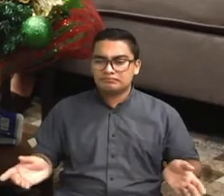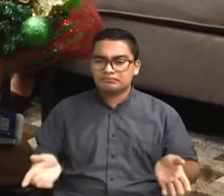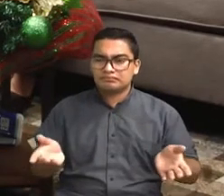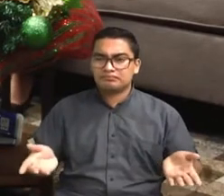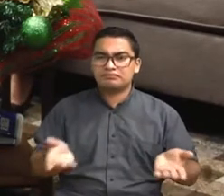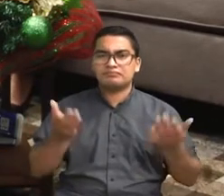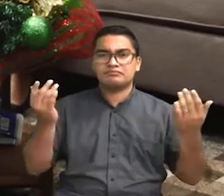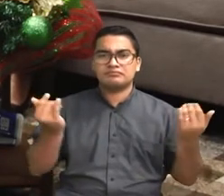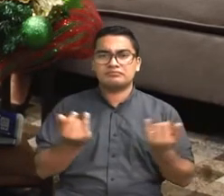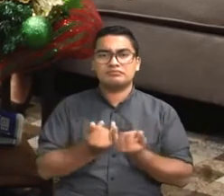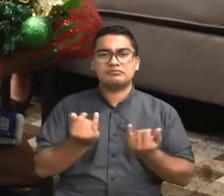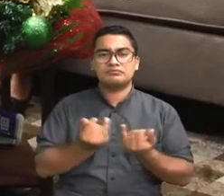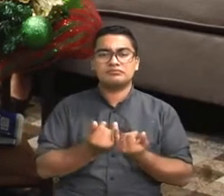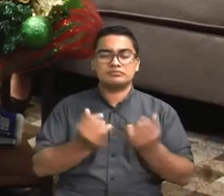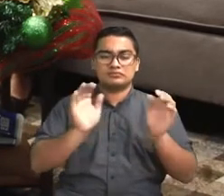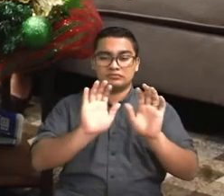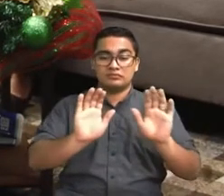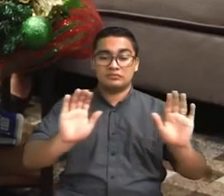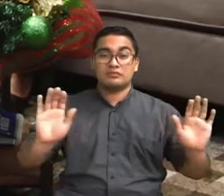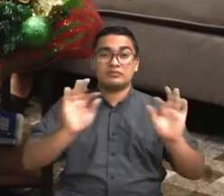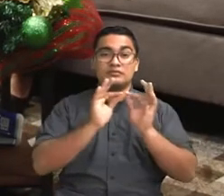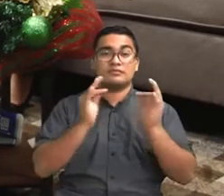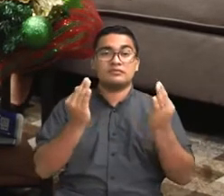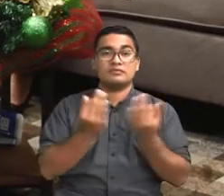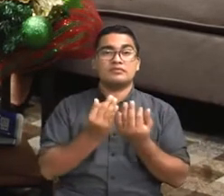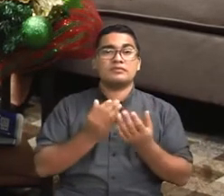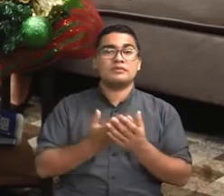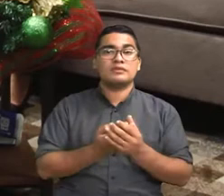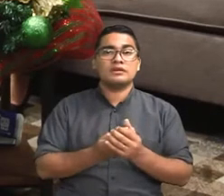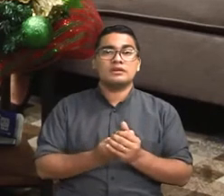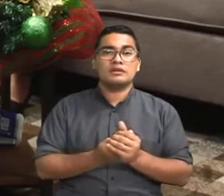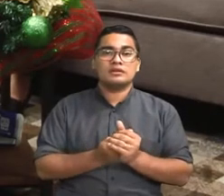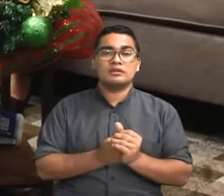Claro. En la niñez, en la familia. Y